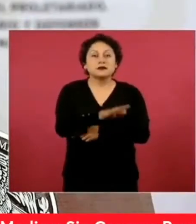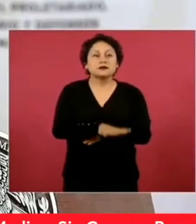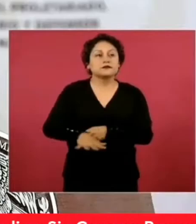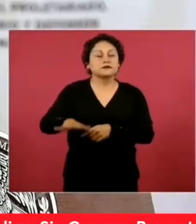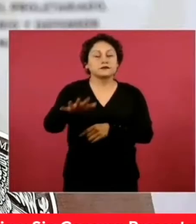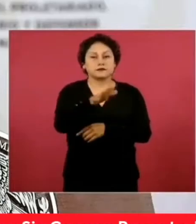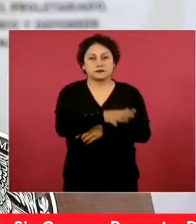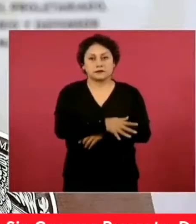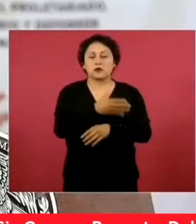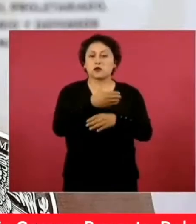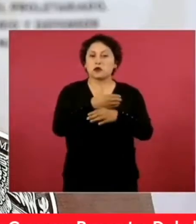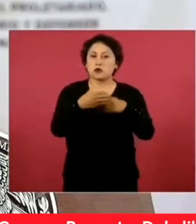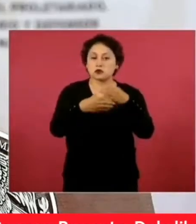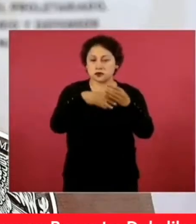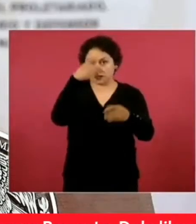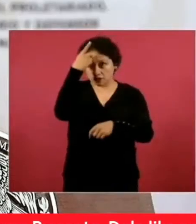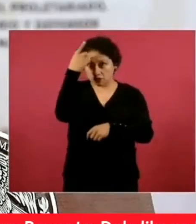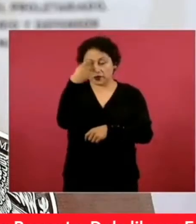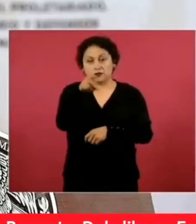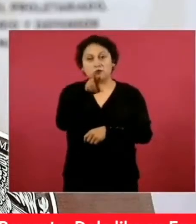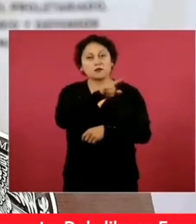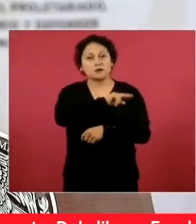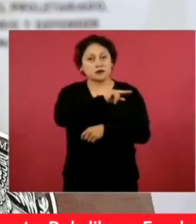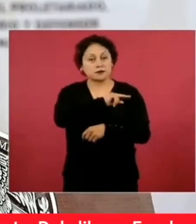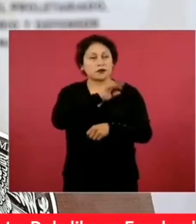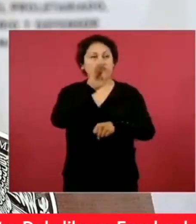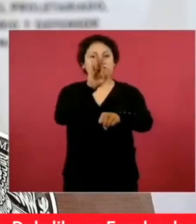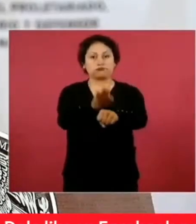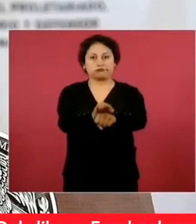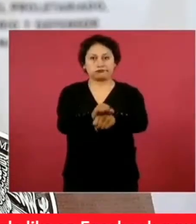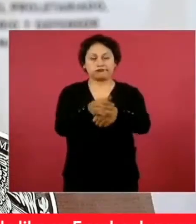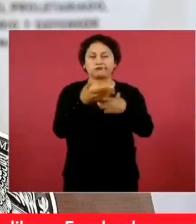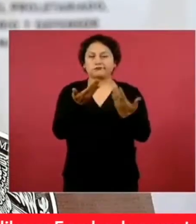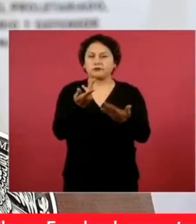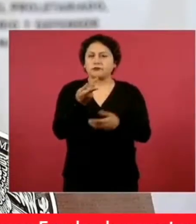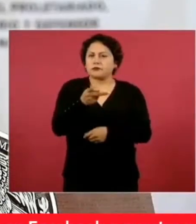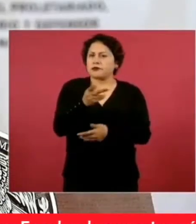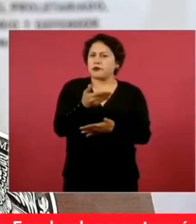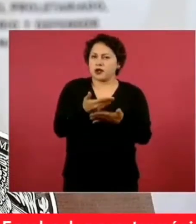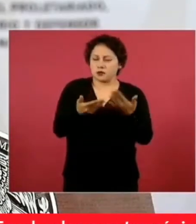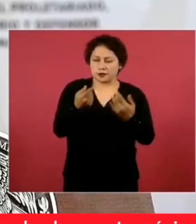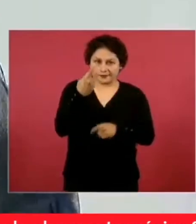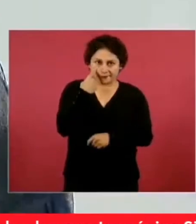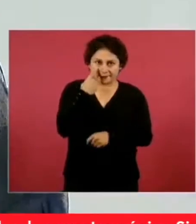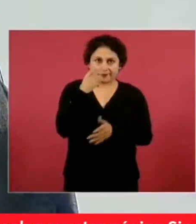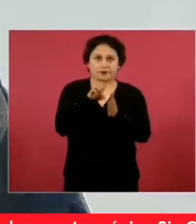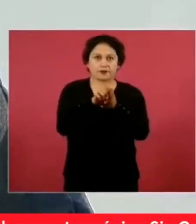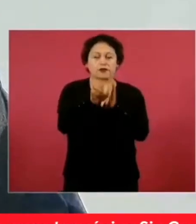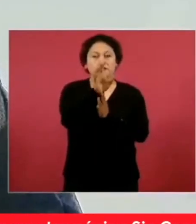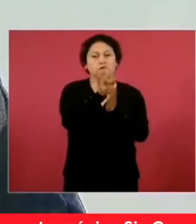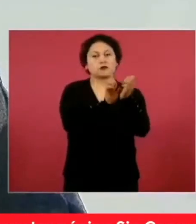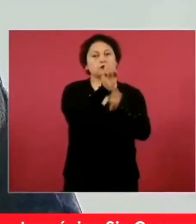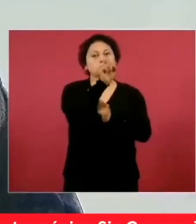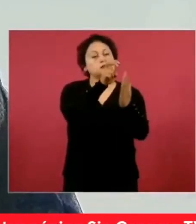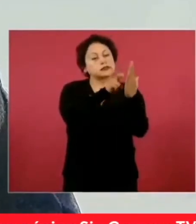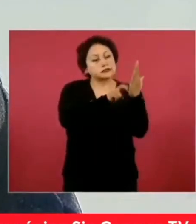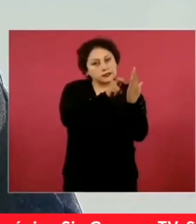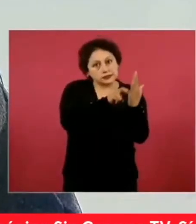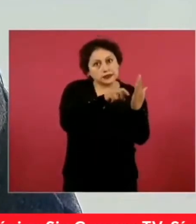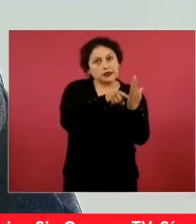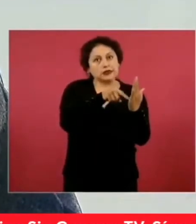privada. ¿Cuál es el objetivo de reformar la Constitución de la